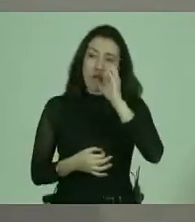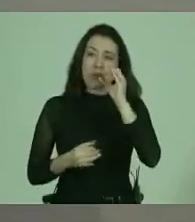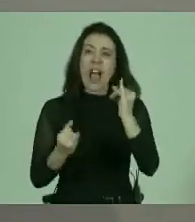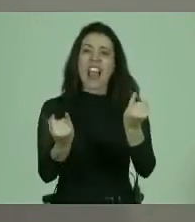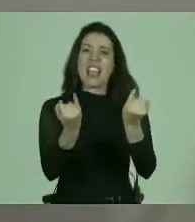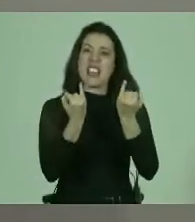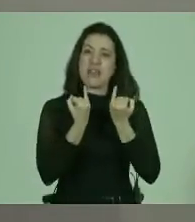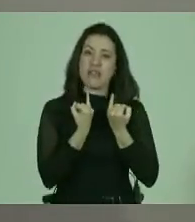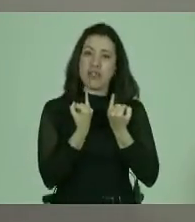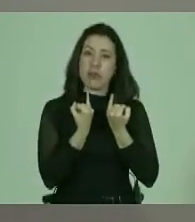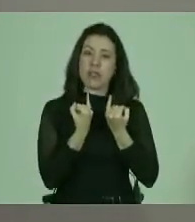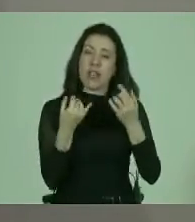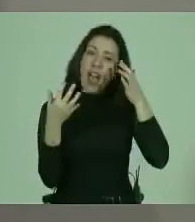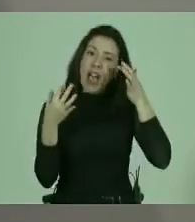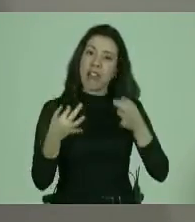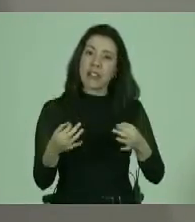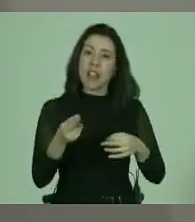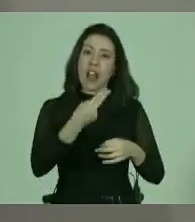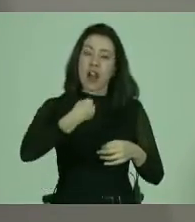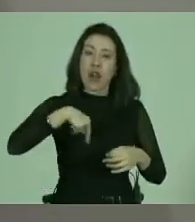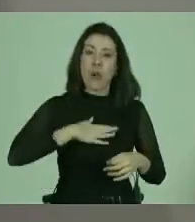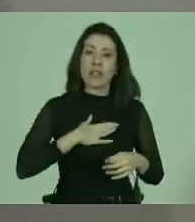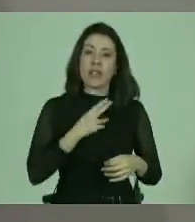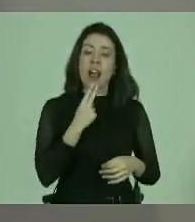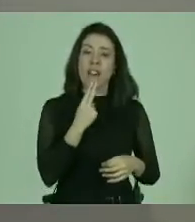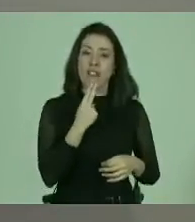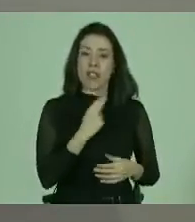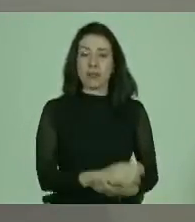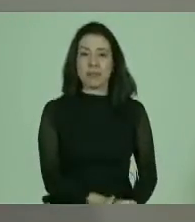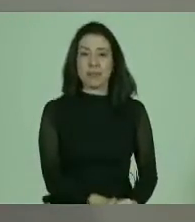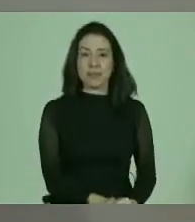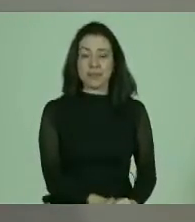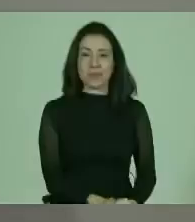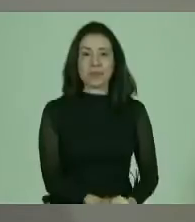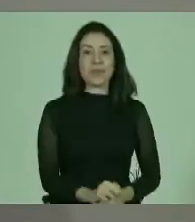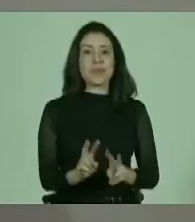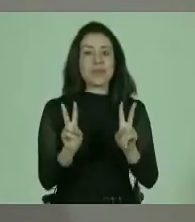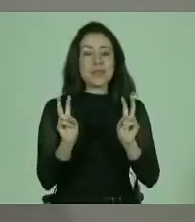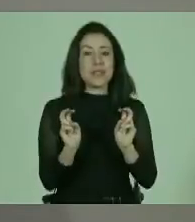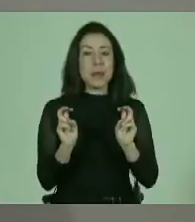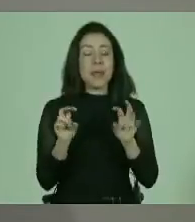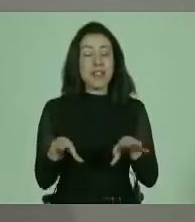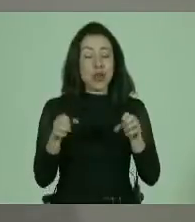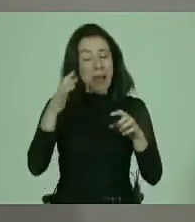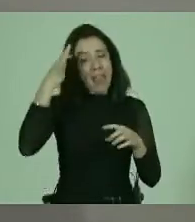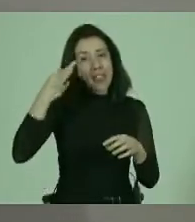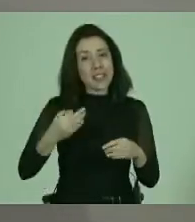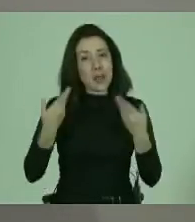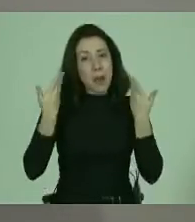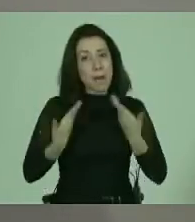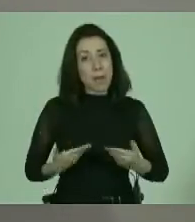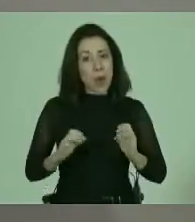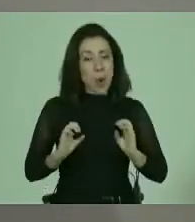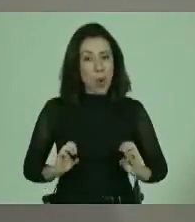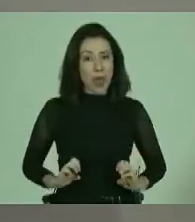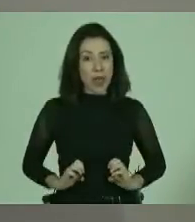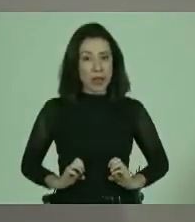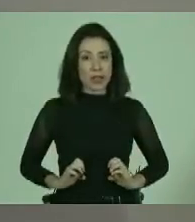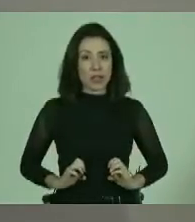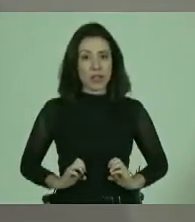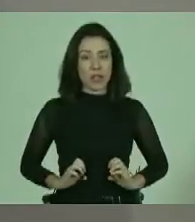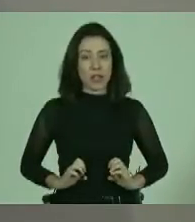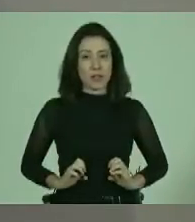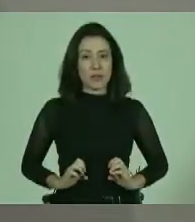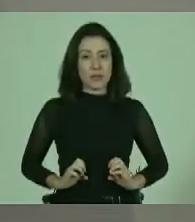la información y a decidir sobre nuestra propia vida bueno en cuanto a la adopción de decisiones en bioética esto